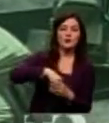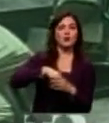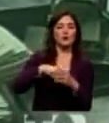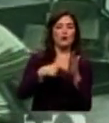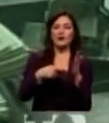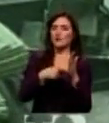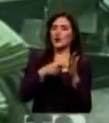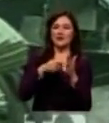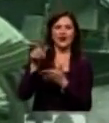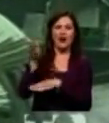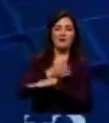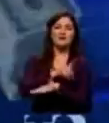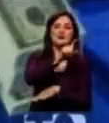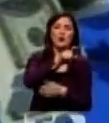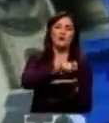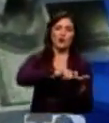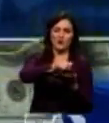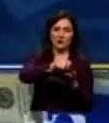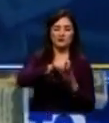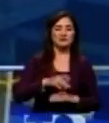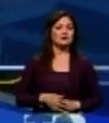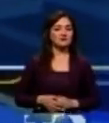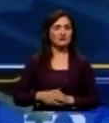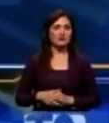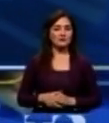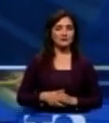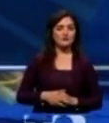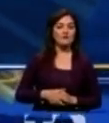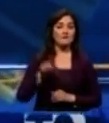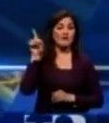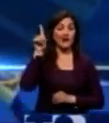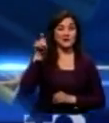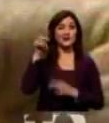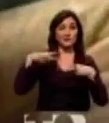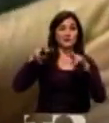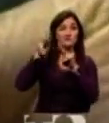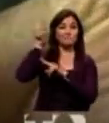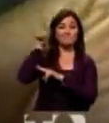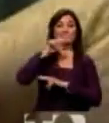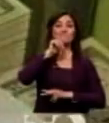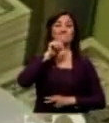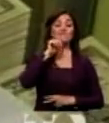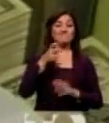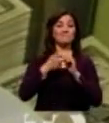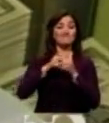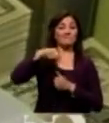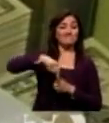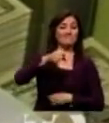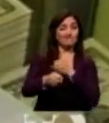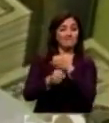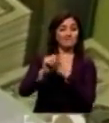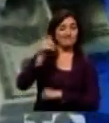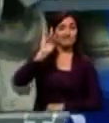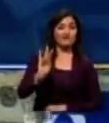por tributos que no estén aprobados. La situación es que necesitamos 4.000 millones de dólares para el déficit fiscal de este año y